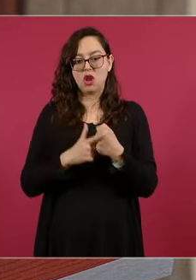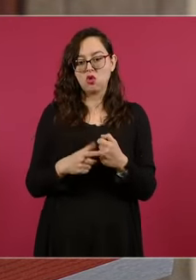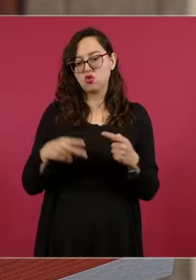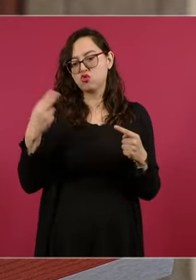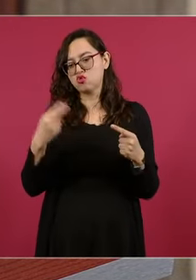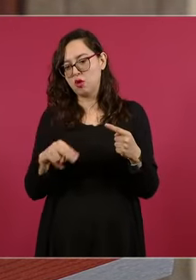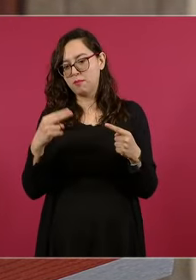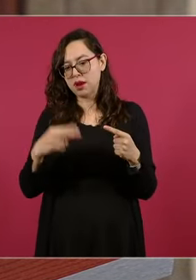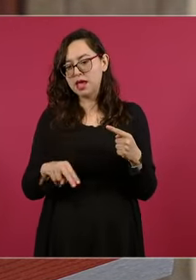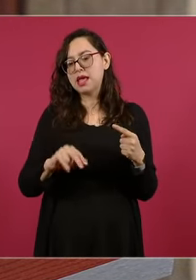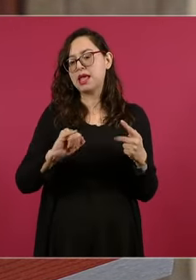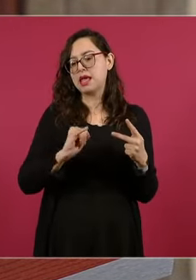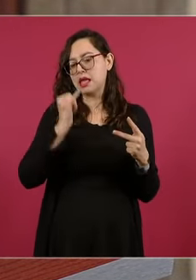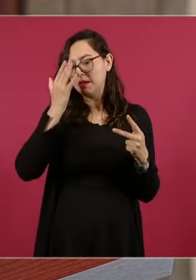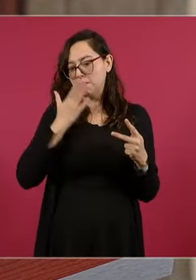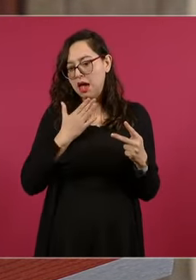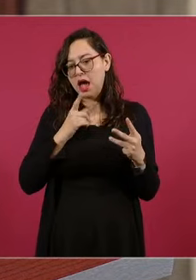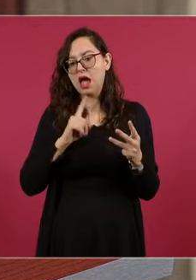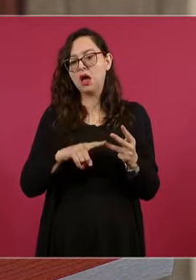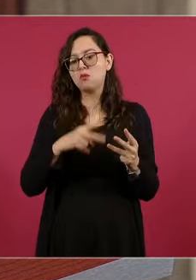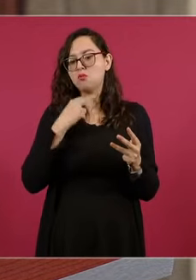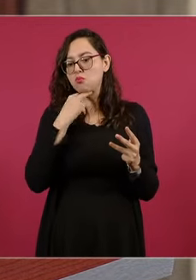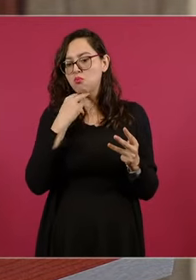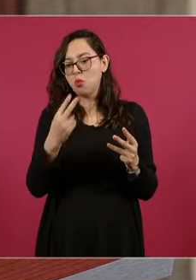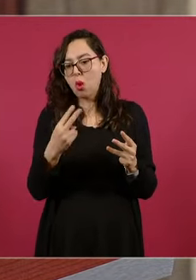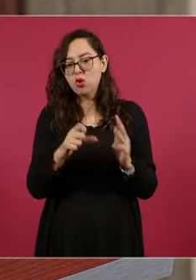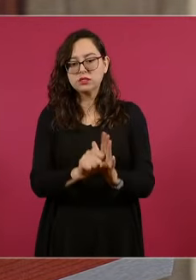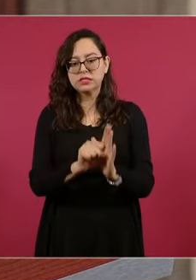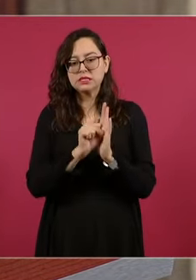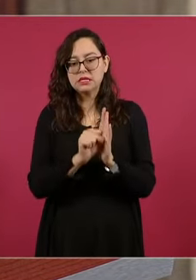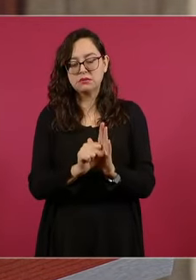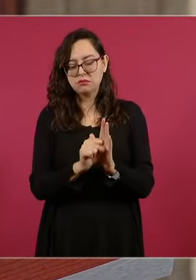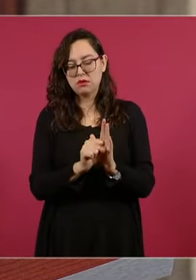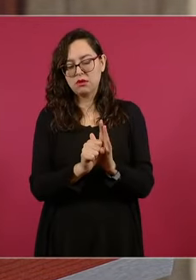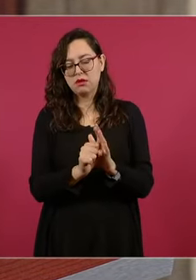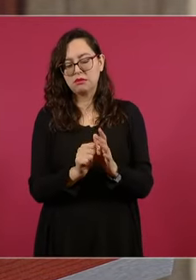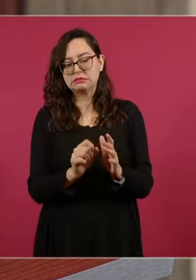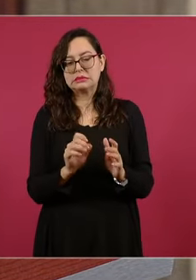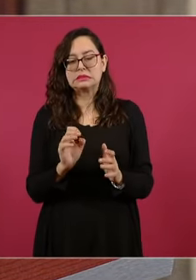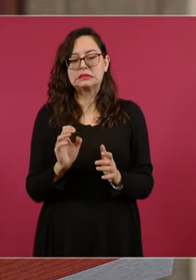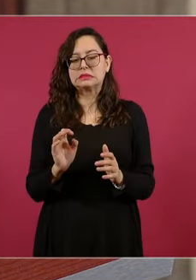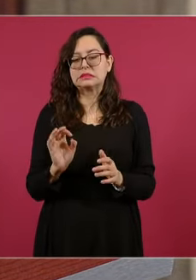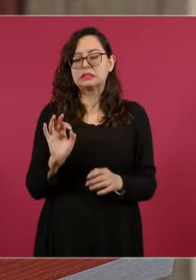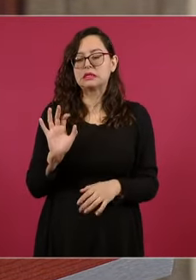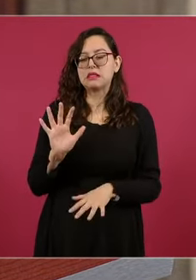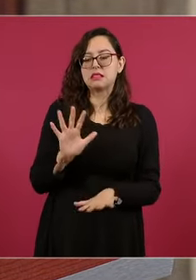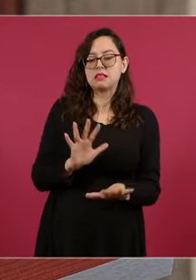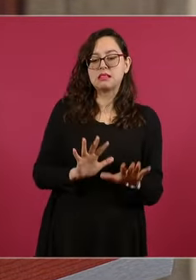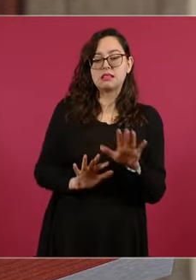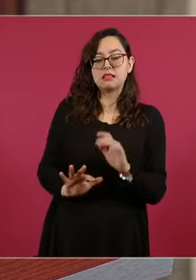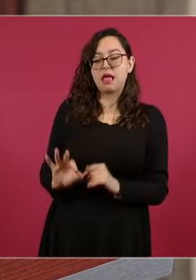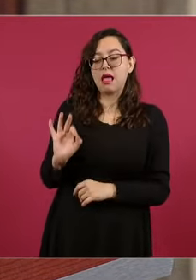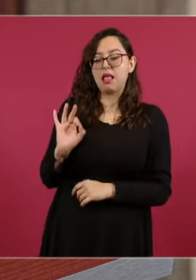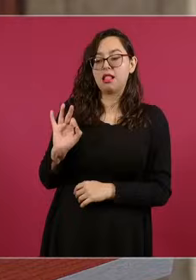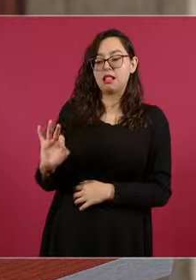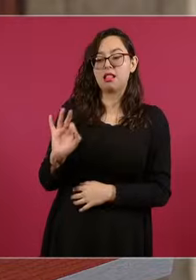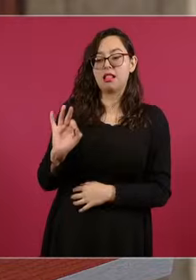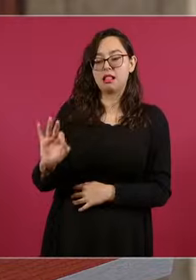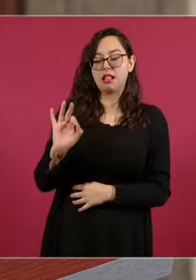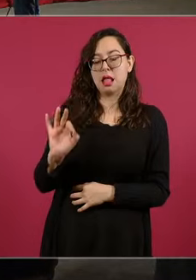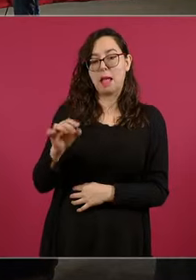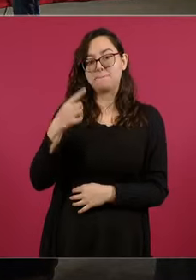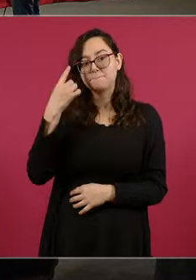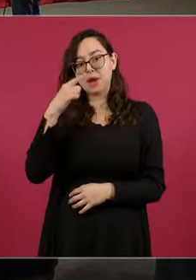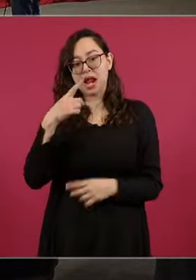imágenes, voces o símbolos que impliquen la promoción